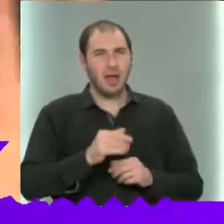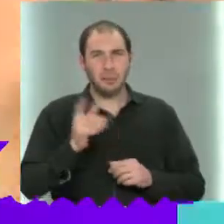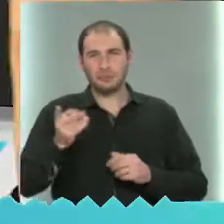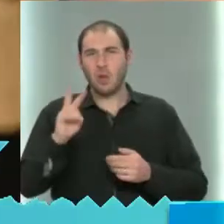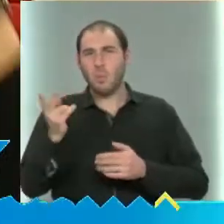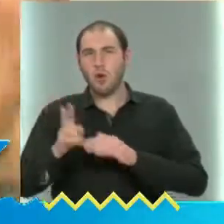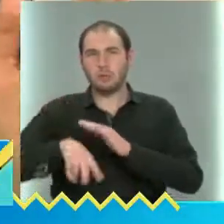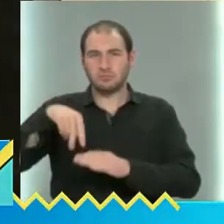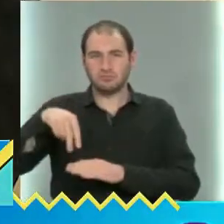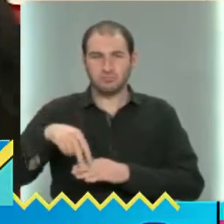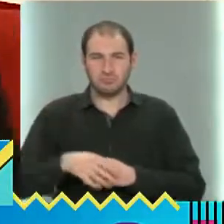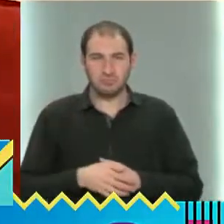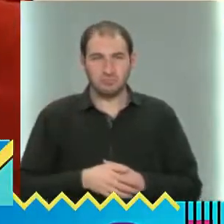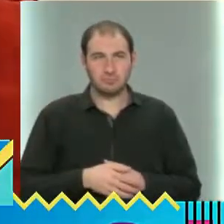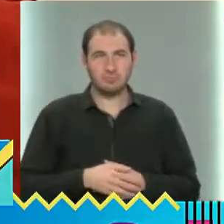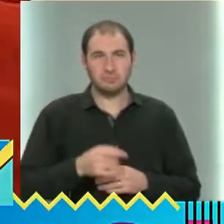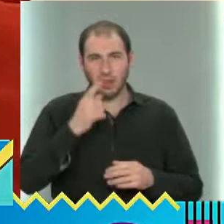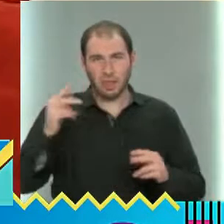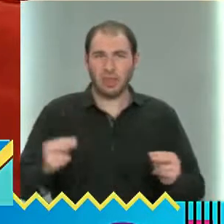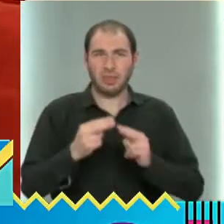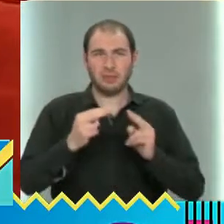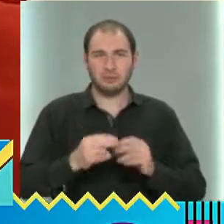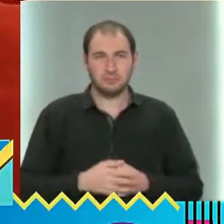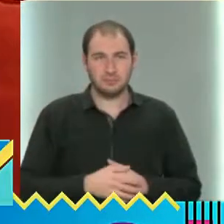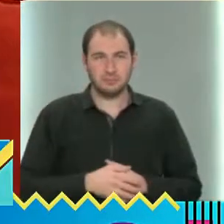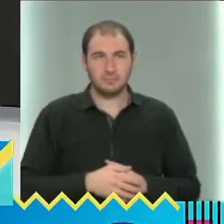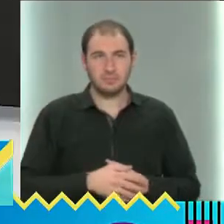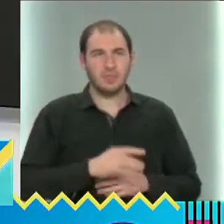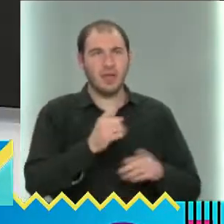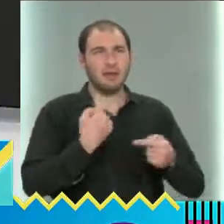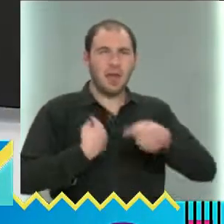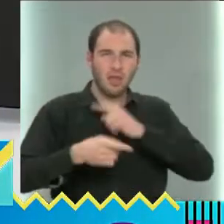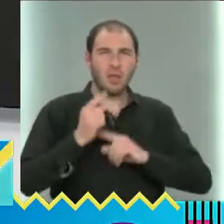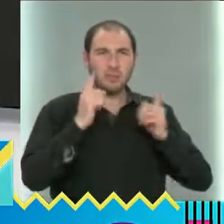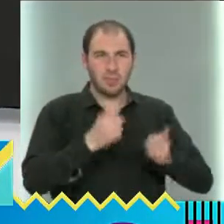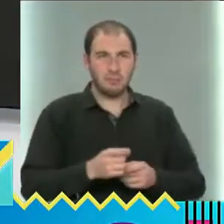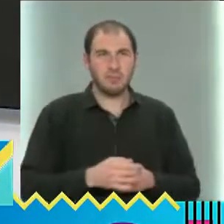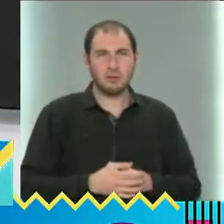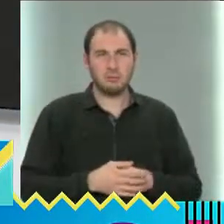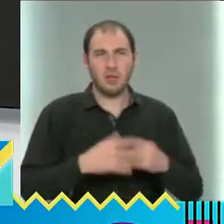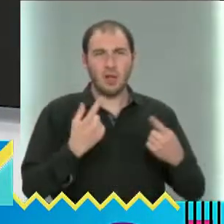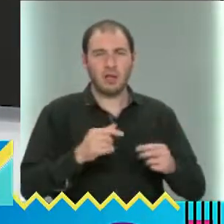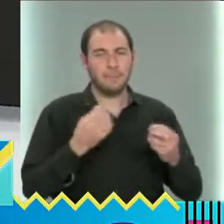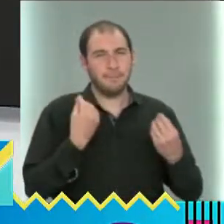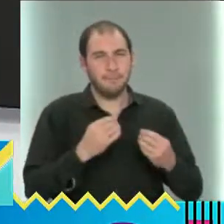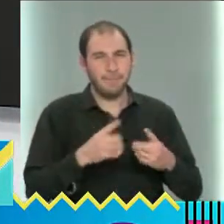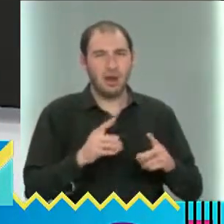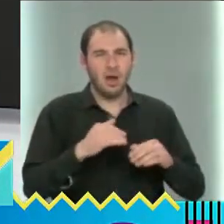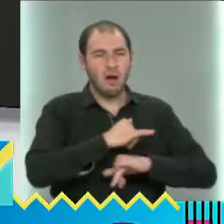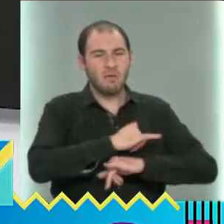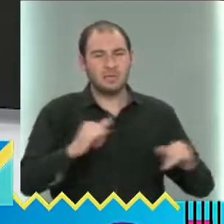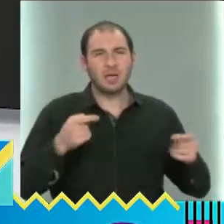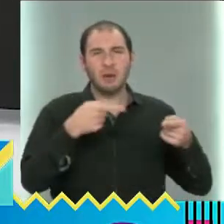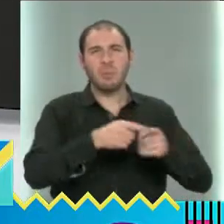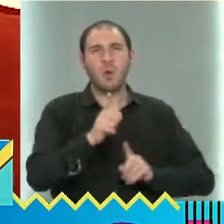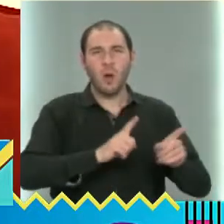tener... levantan y se te aparecen. A veces esas historias también pueden llegar a tener algún tipo de... El tema es qué mensaje se busca